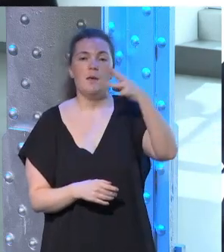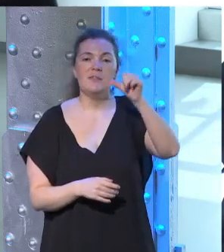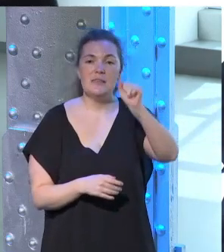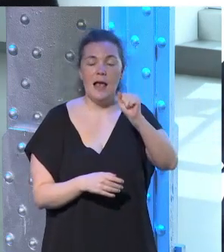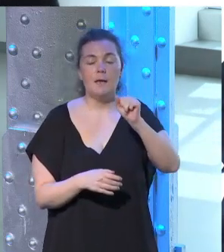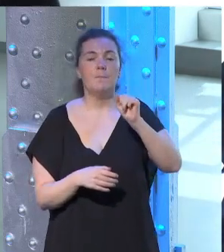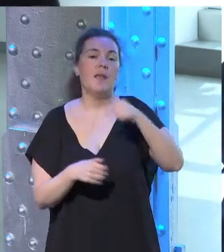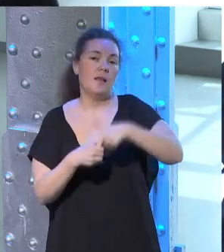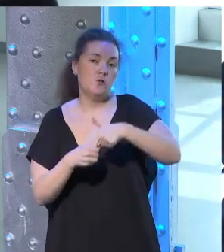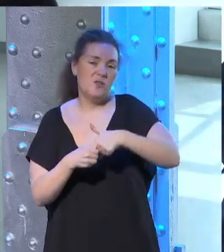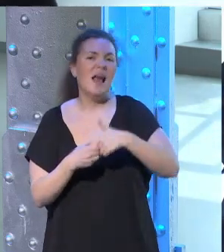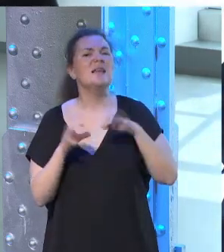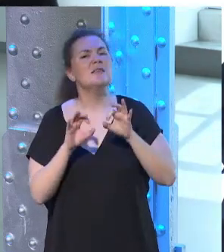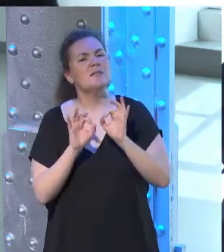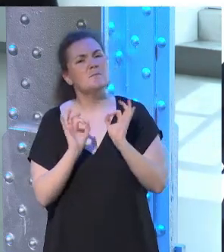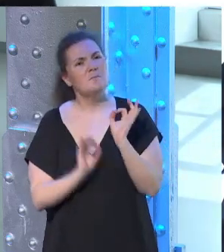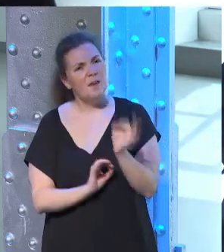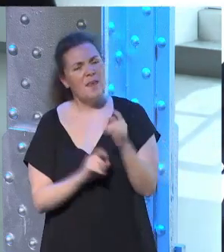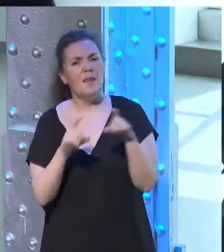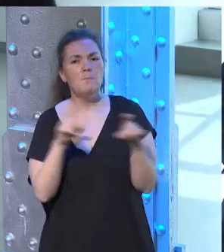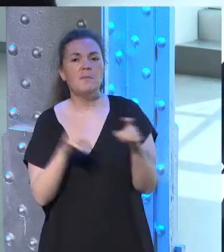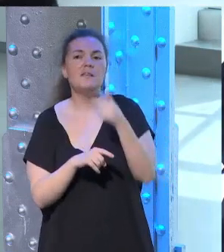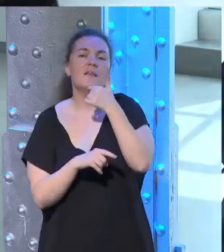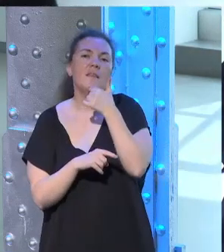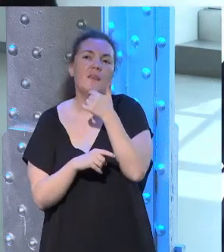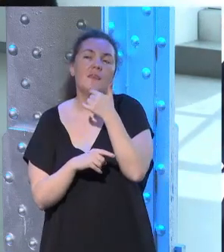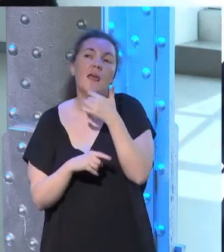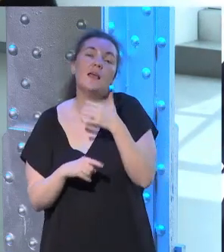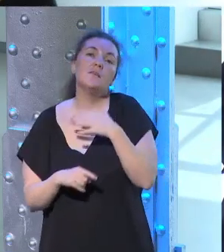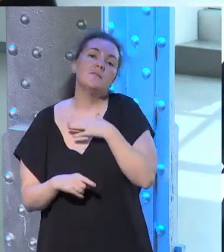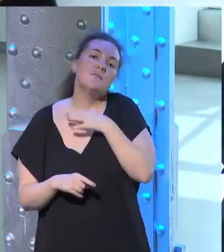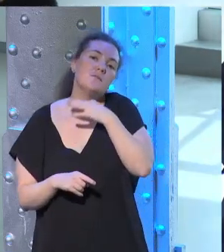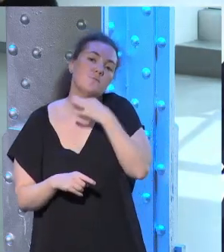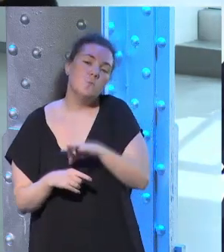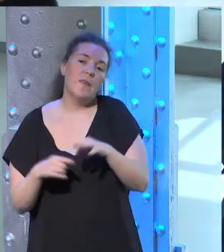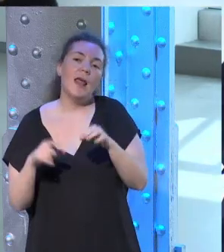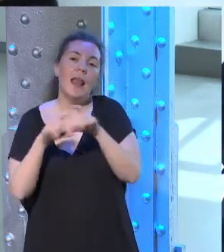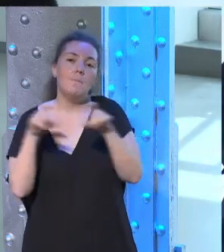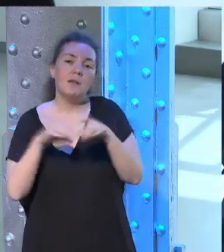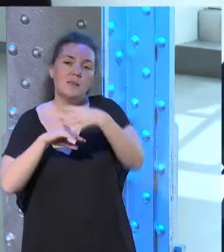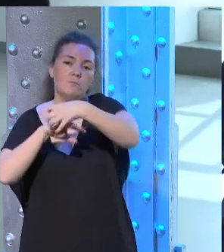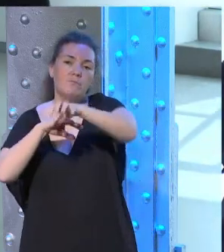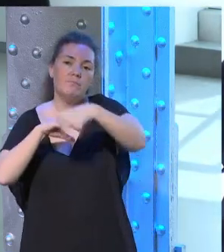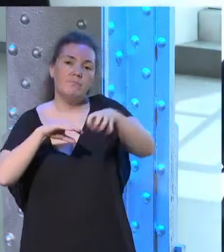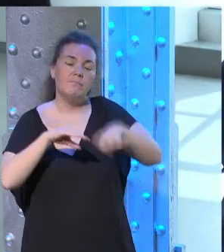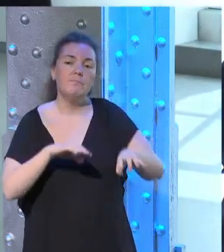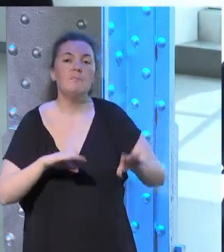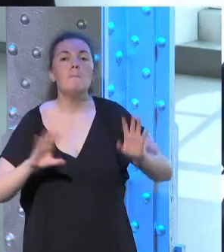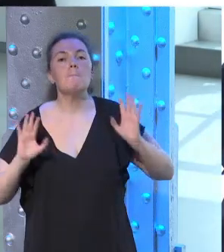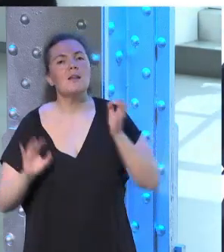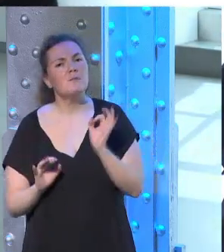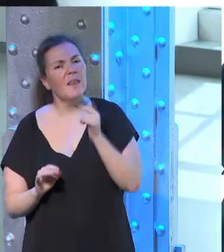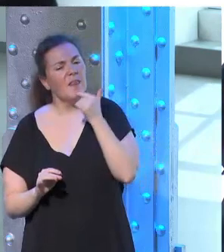que Cepsa habló de la posible deslocalización de la empresa, pero a la vez dijo que